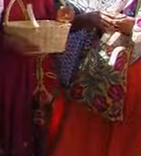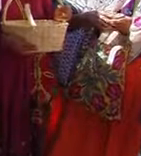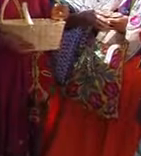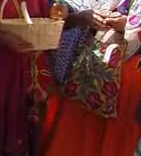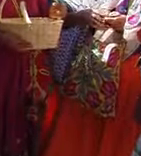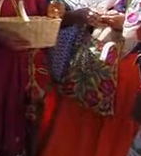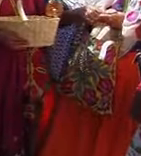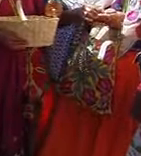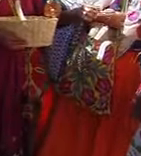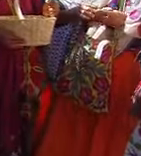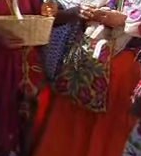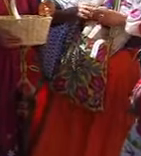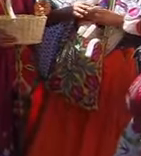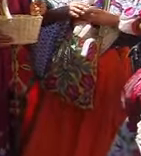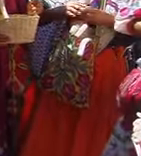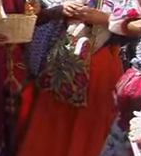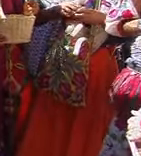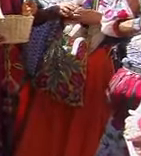por nada.